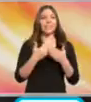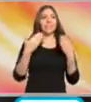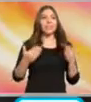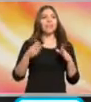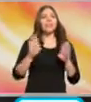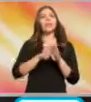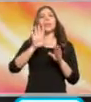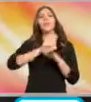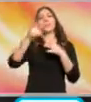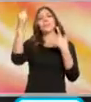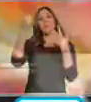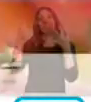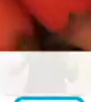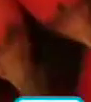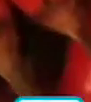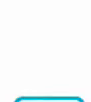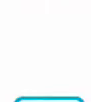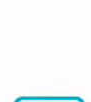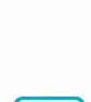muchacha. preparación. Pensando.